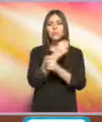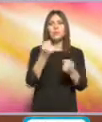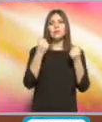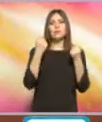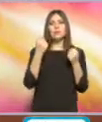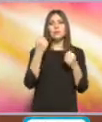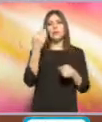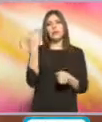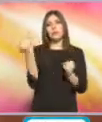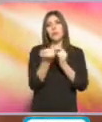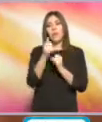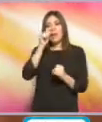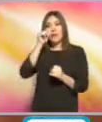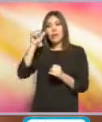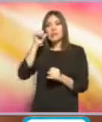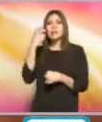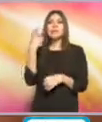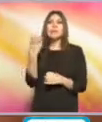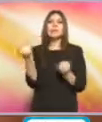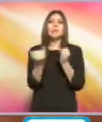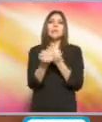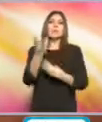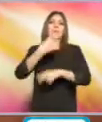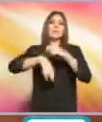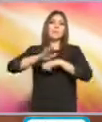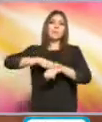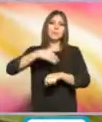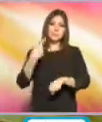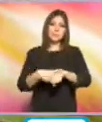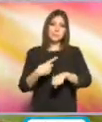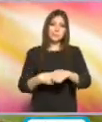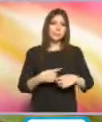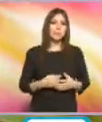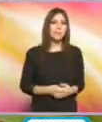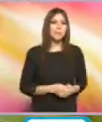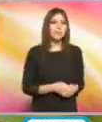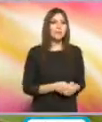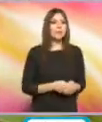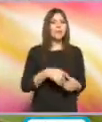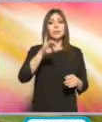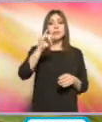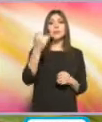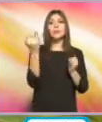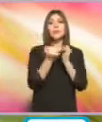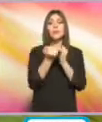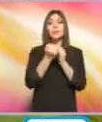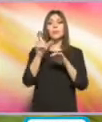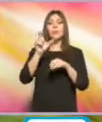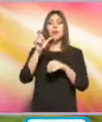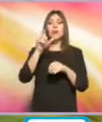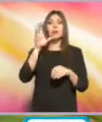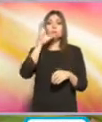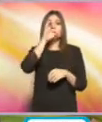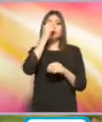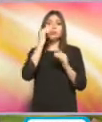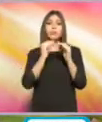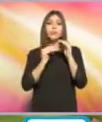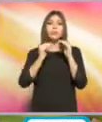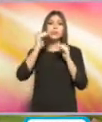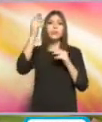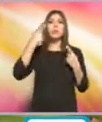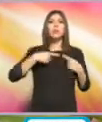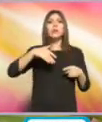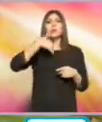Que que golpearon ayer, pues también traen todo esto, ¿no, doctor? No, y ante tanta temperatura elevada, la gente busca estar en lugares con